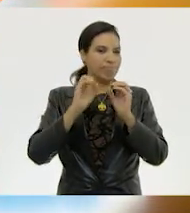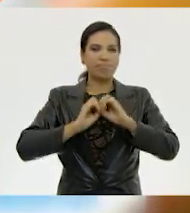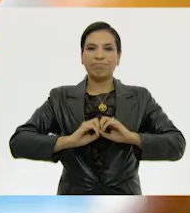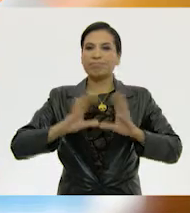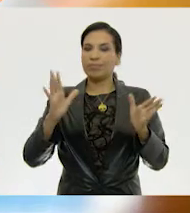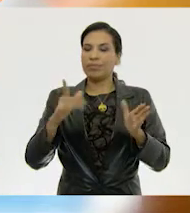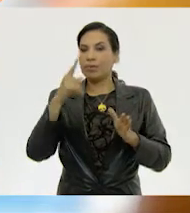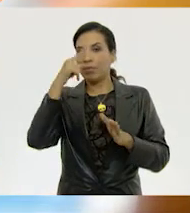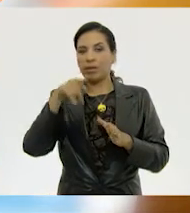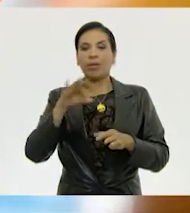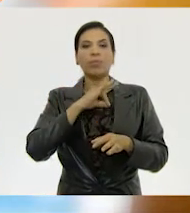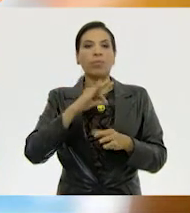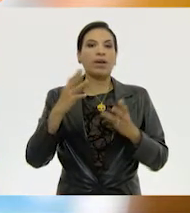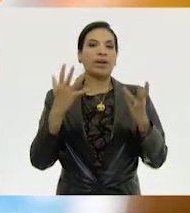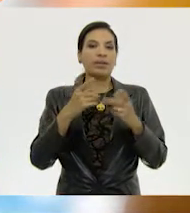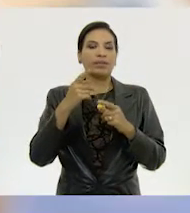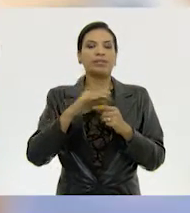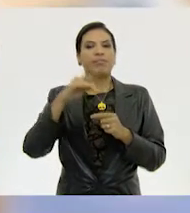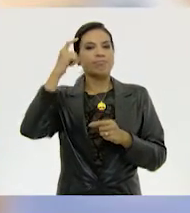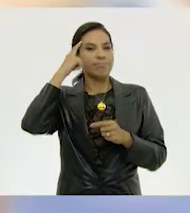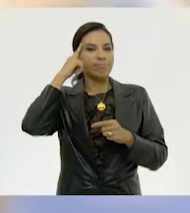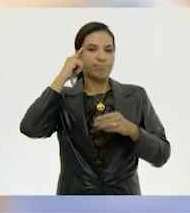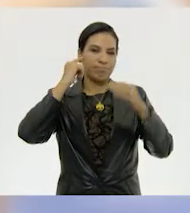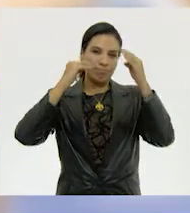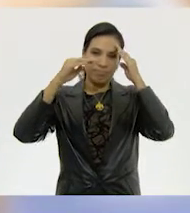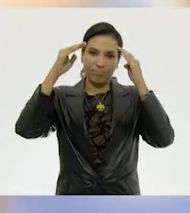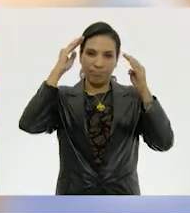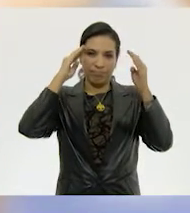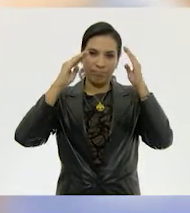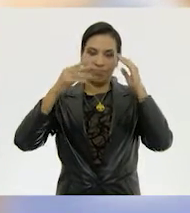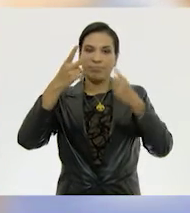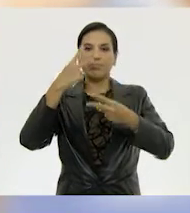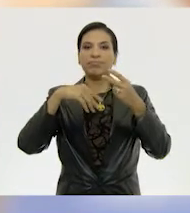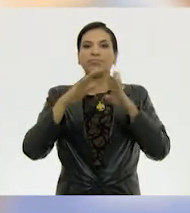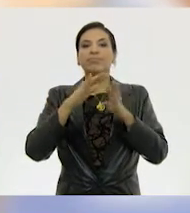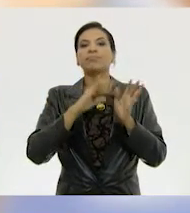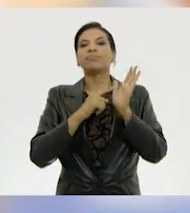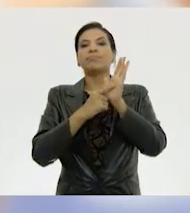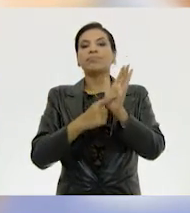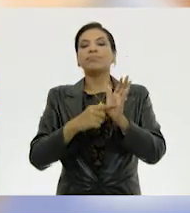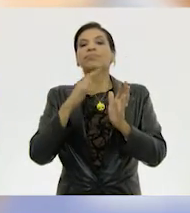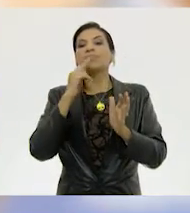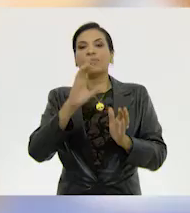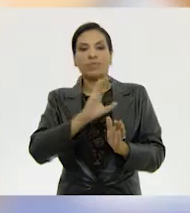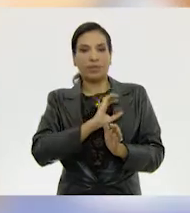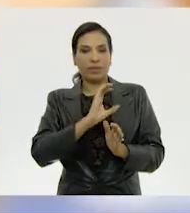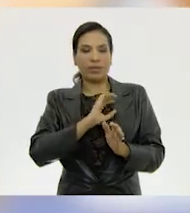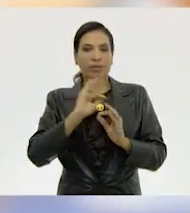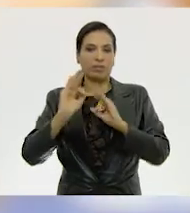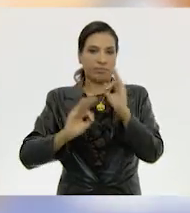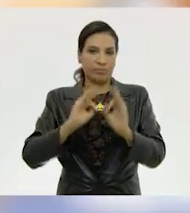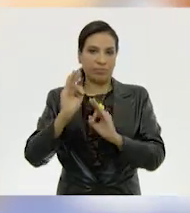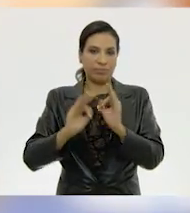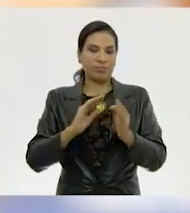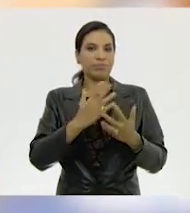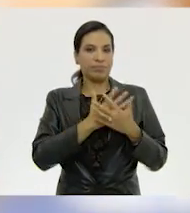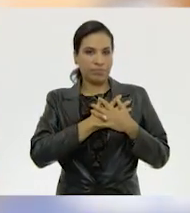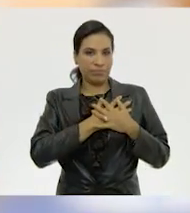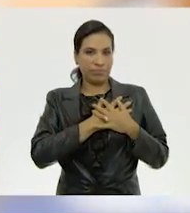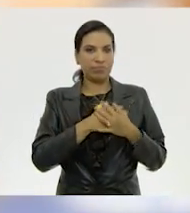que les permitan la posibilidad de reflexionar acompañado de una muestra de afecto y crianza